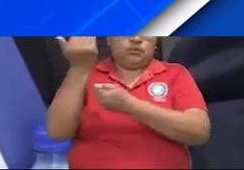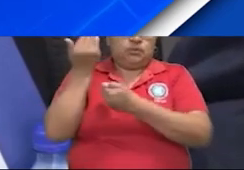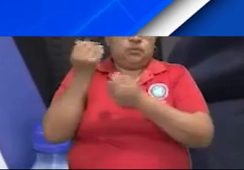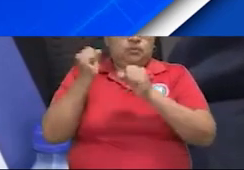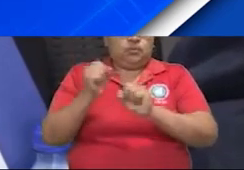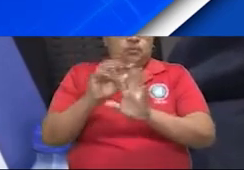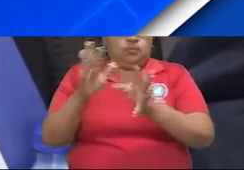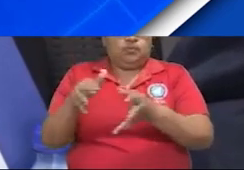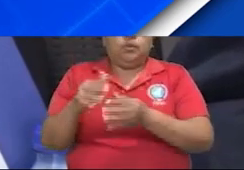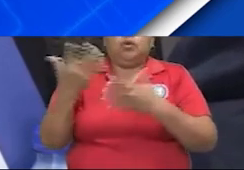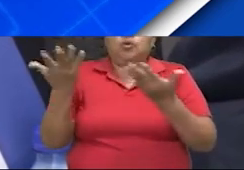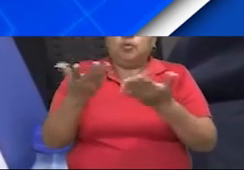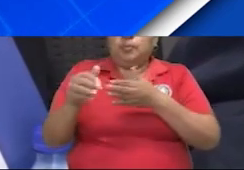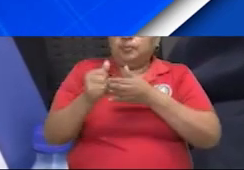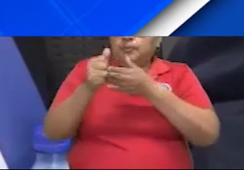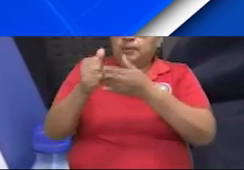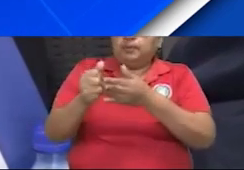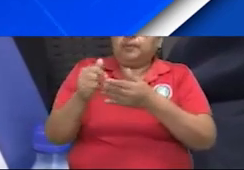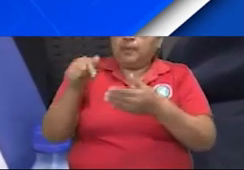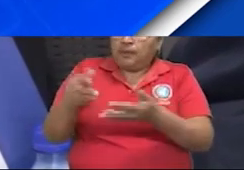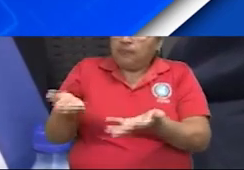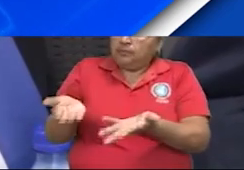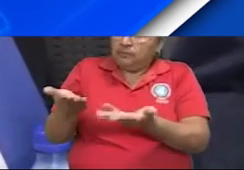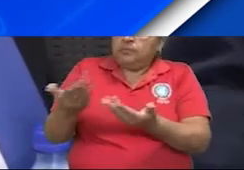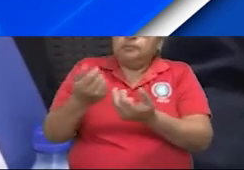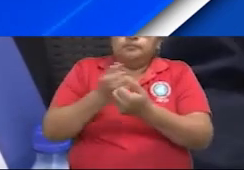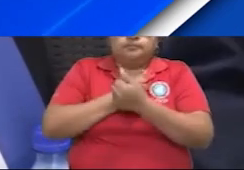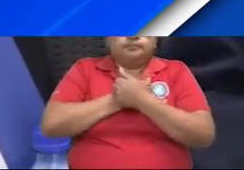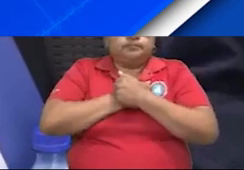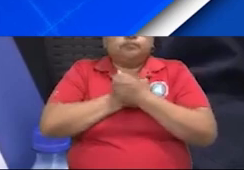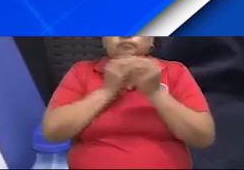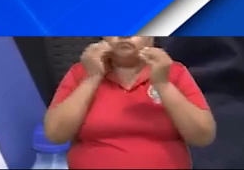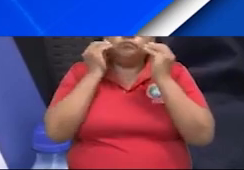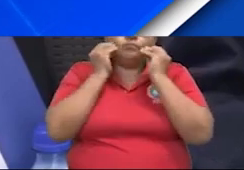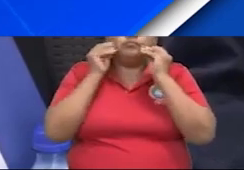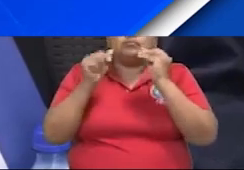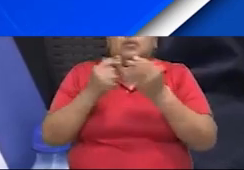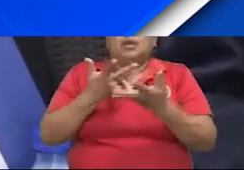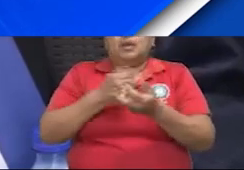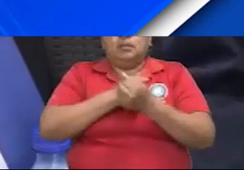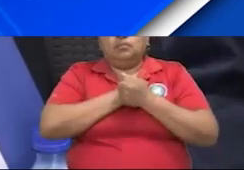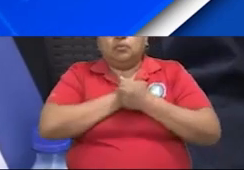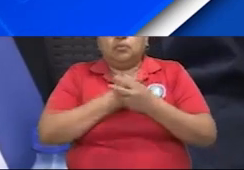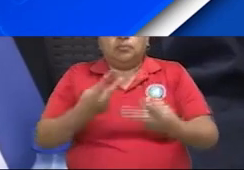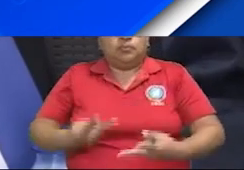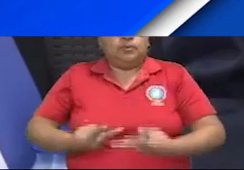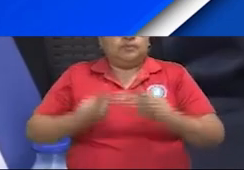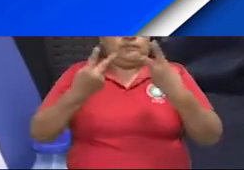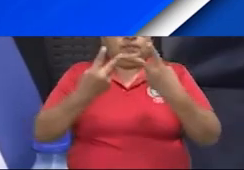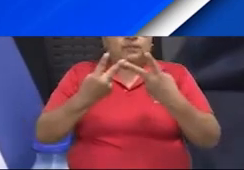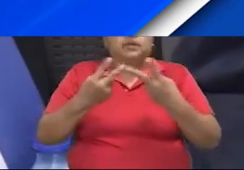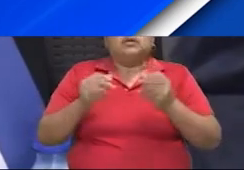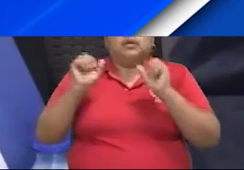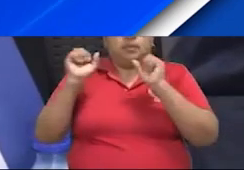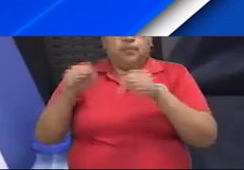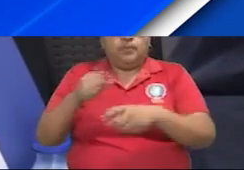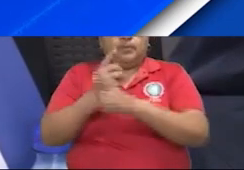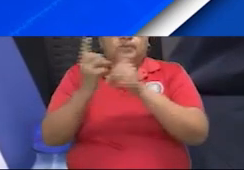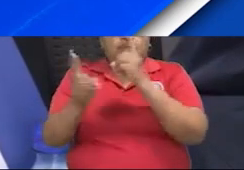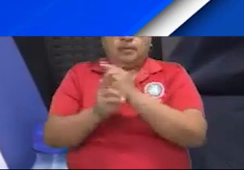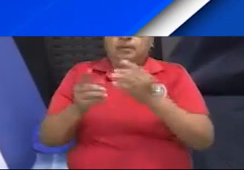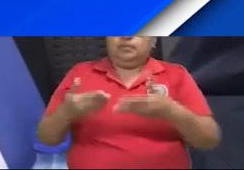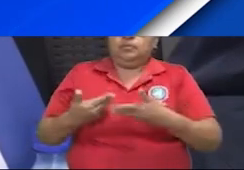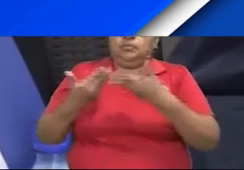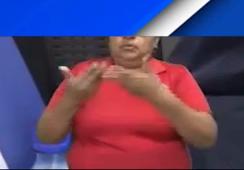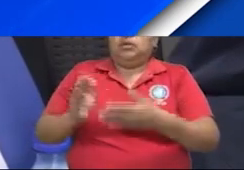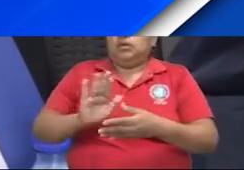nietas, guiándolos para despertar la ternura y el aprecio por la vida y el que deben demostrar